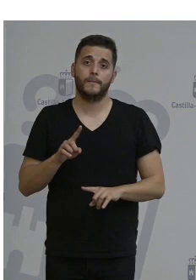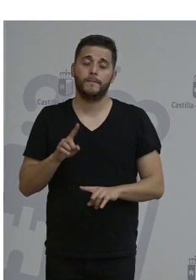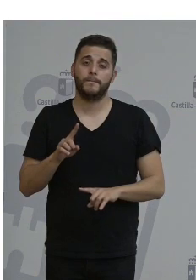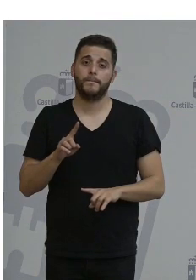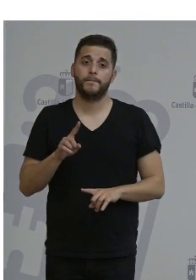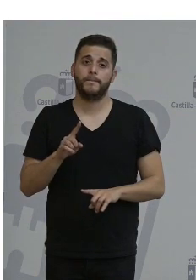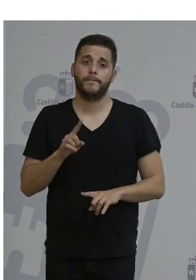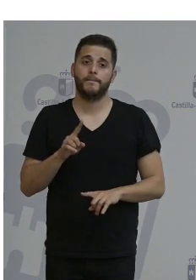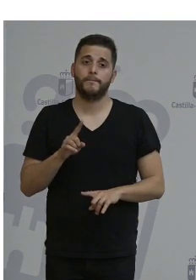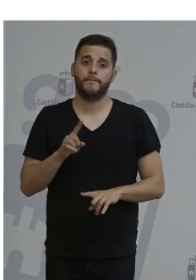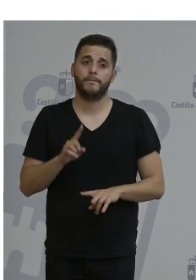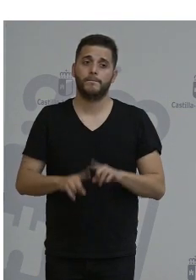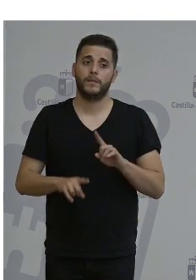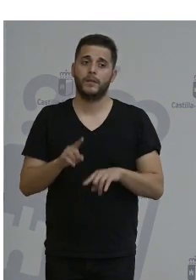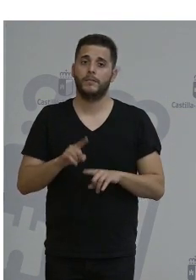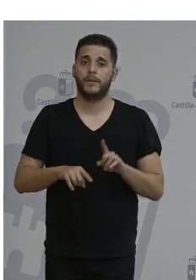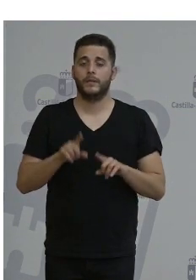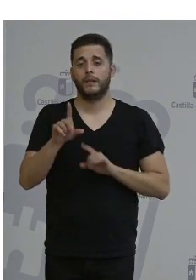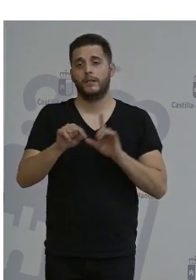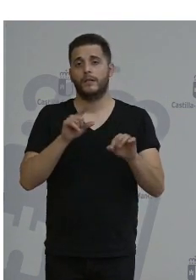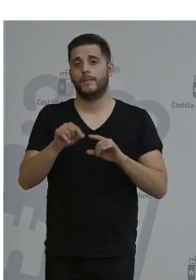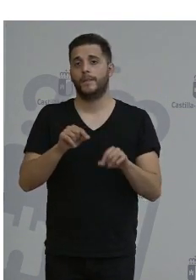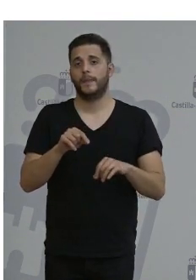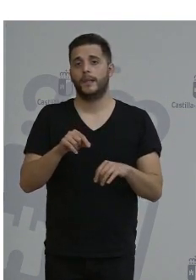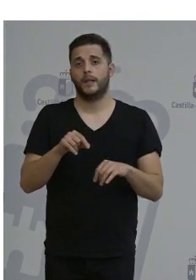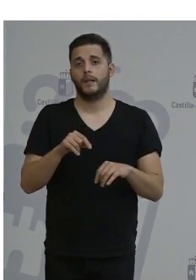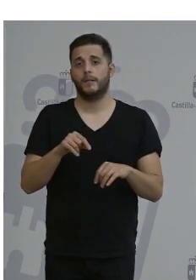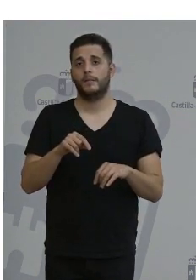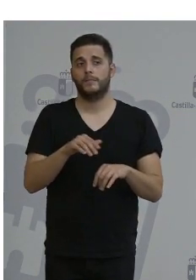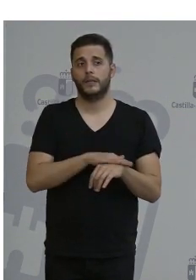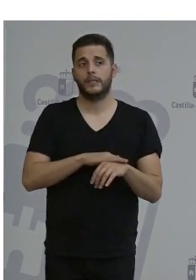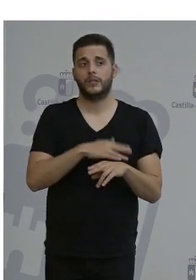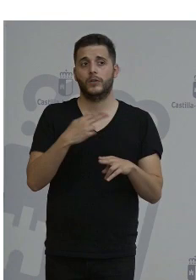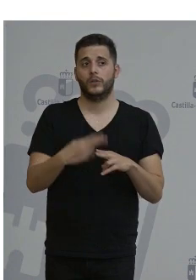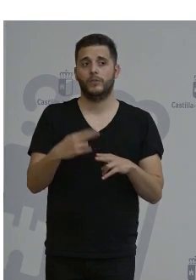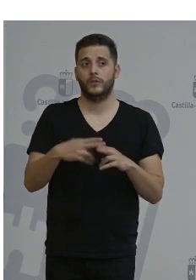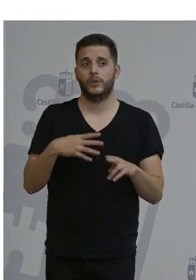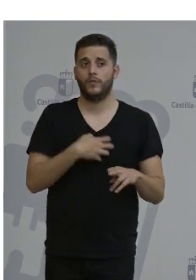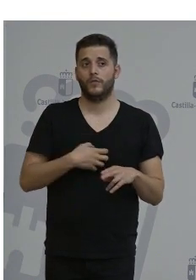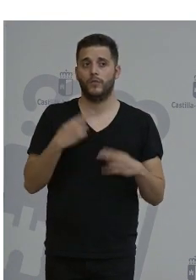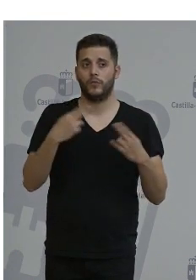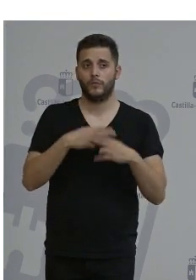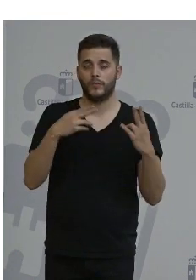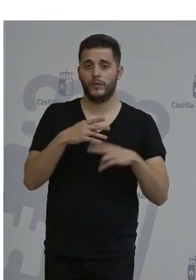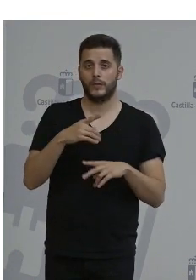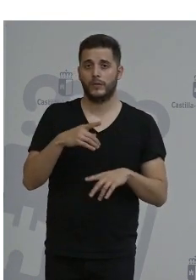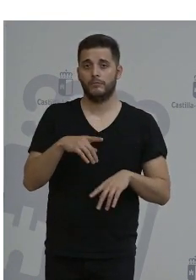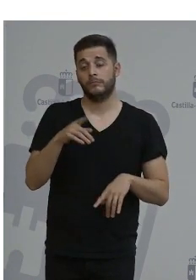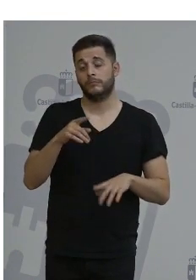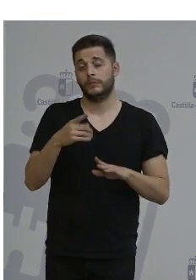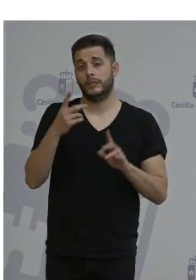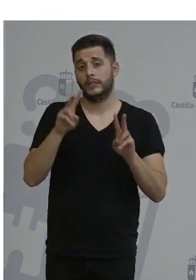el Ministerio de Política, Territorial y Función Pública en función de las medidas que se